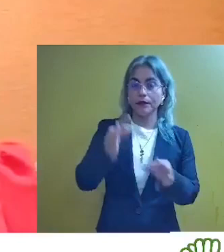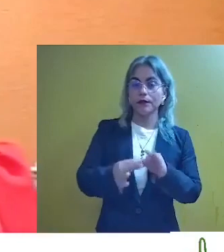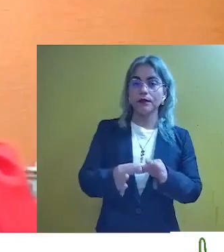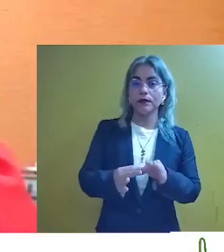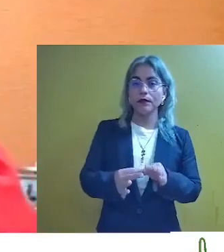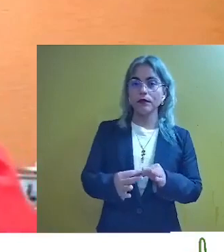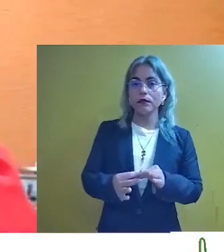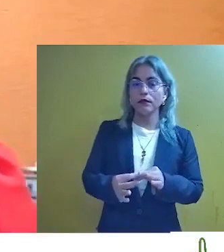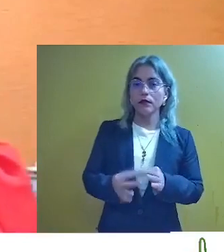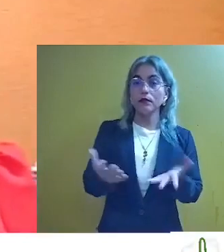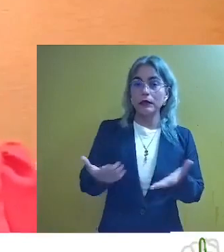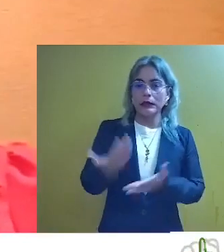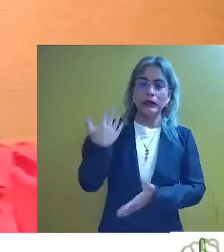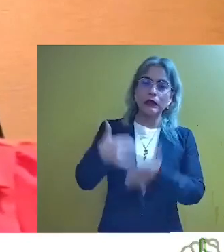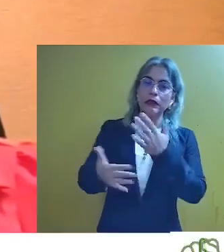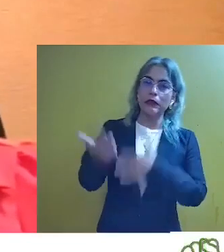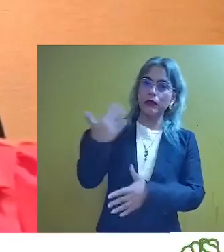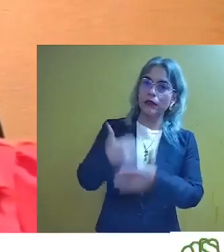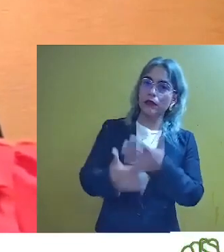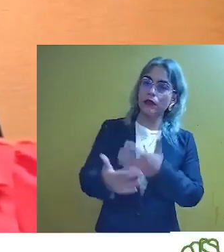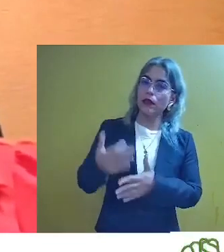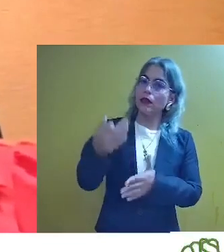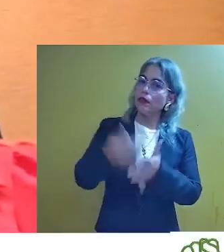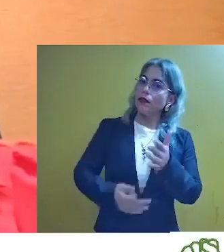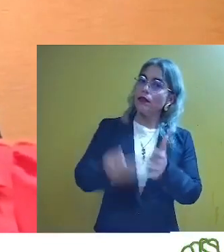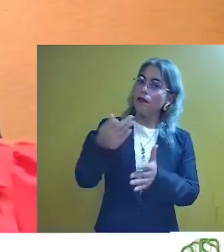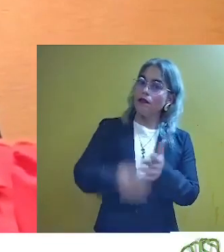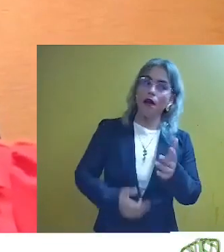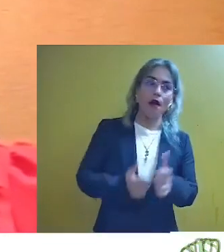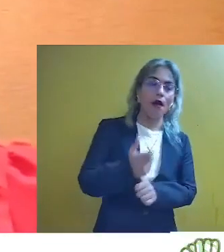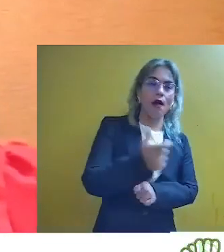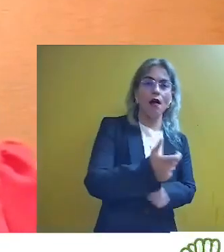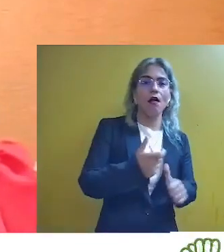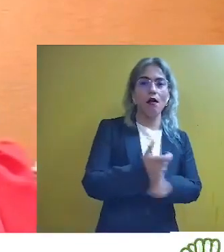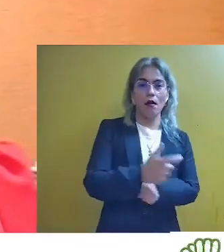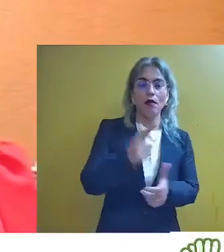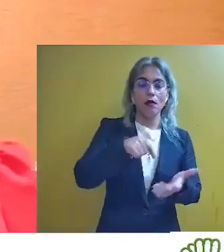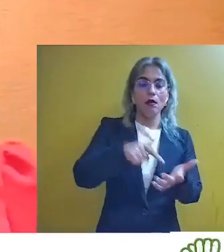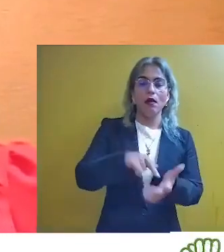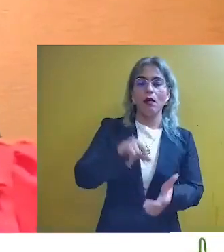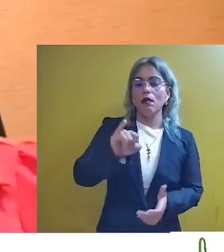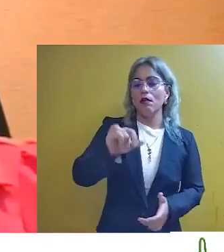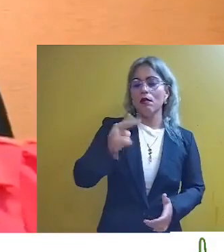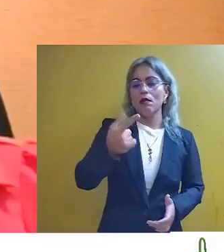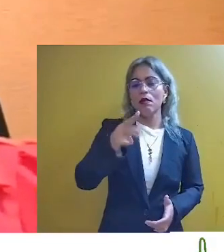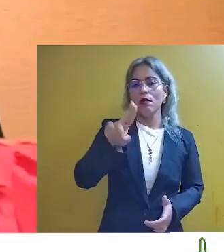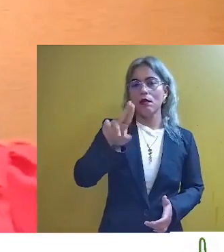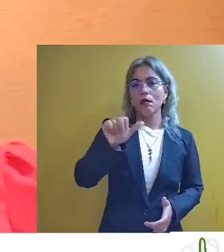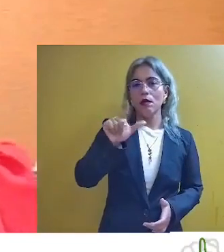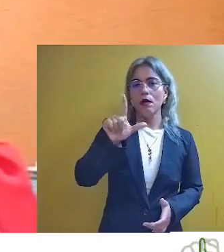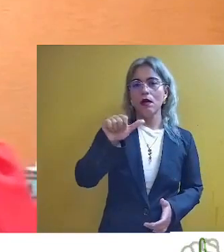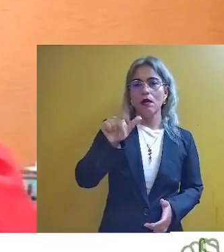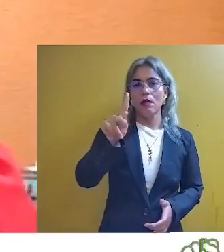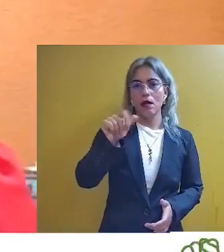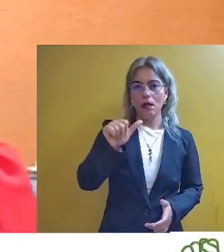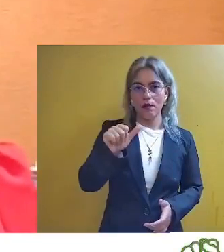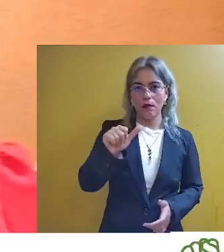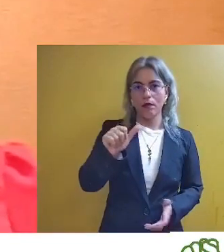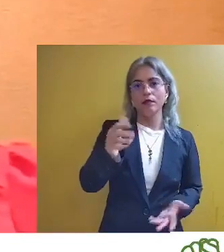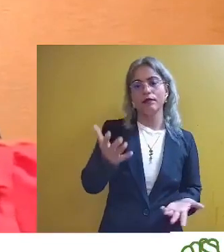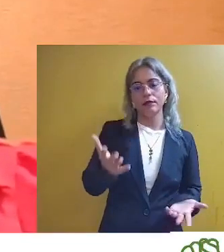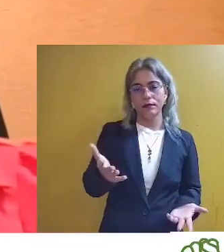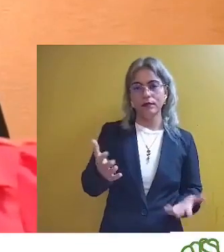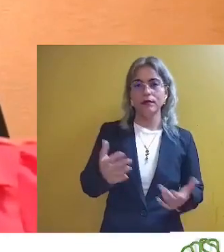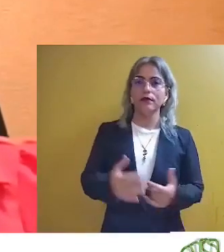prerrogativas adeudadas al Comité Directivo Municipal de Igualapa Guerrero y no propiamente a la persona que ostenta